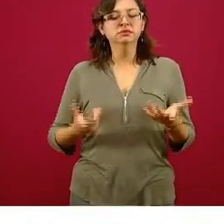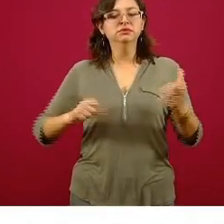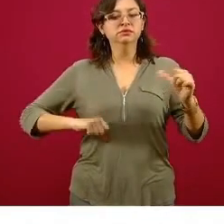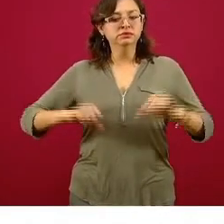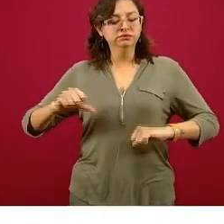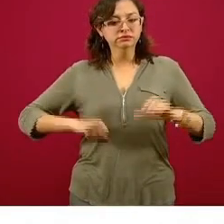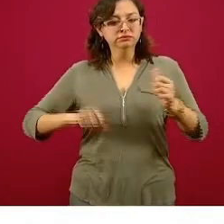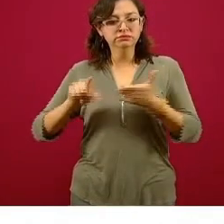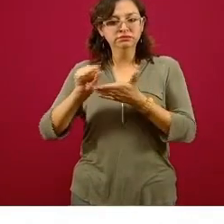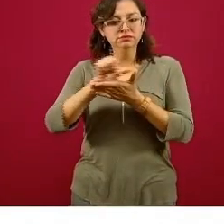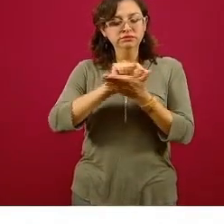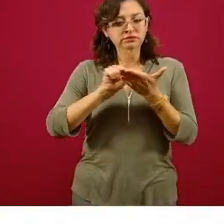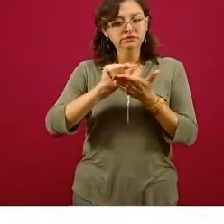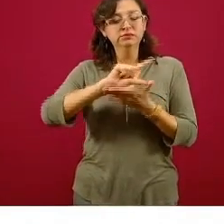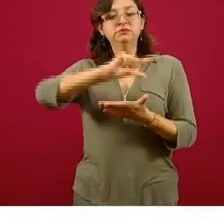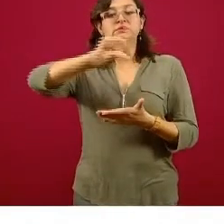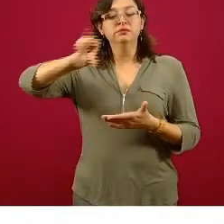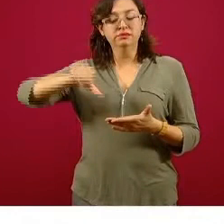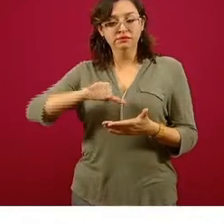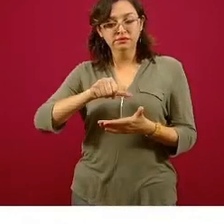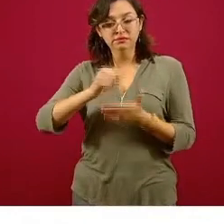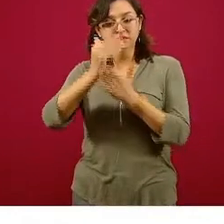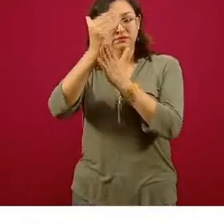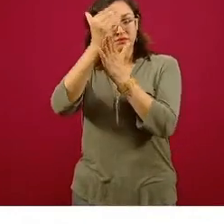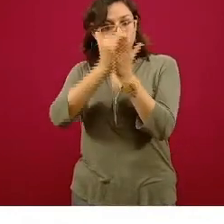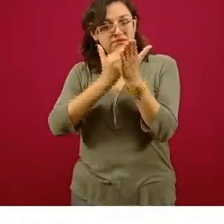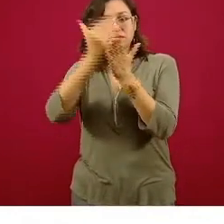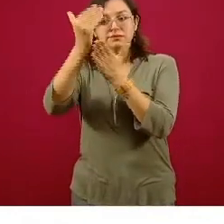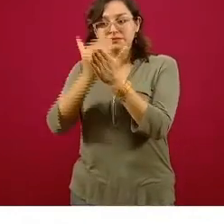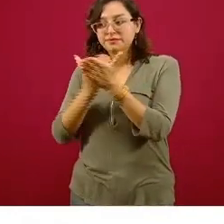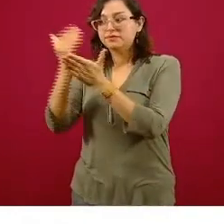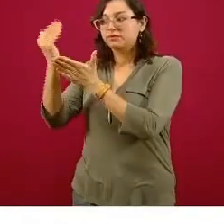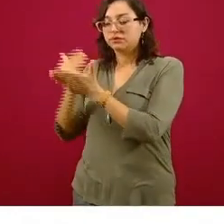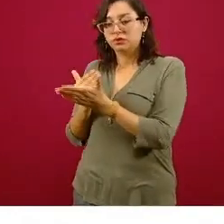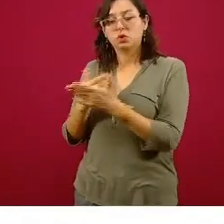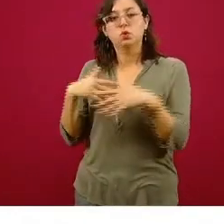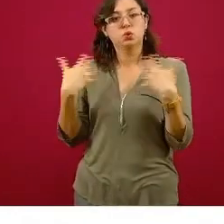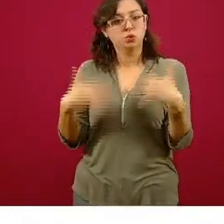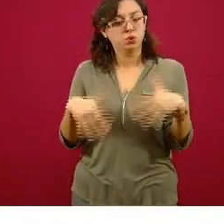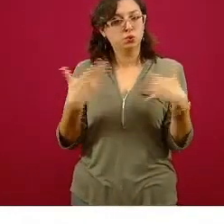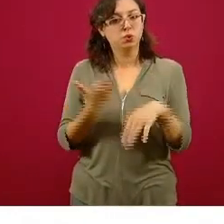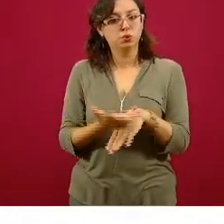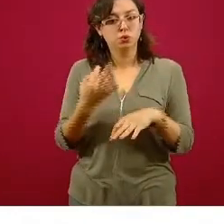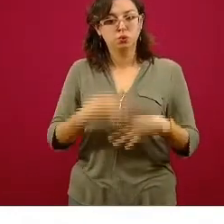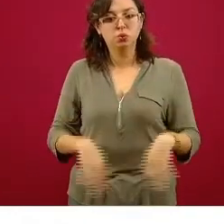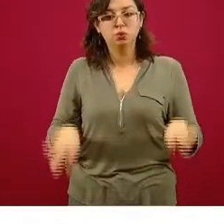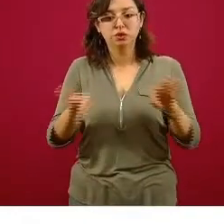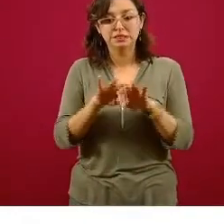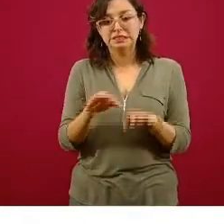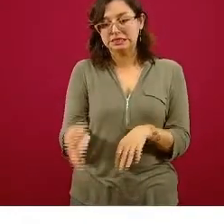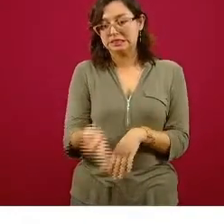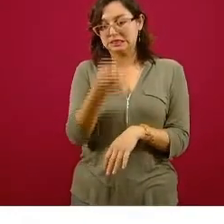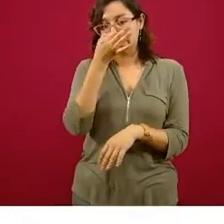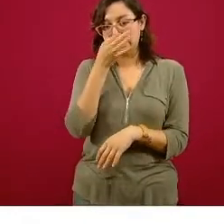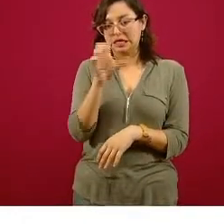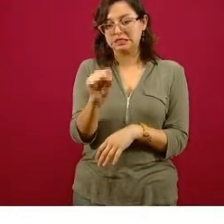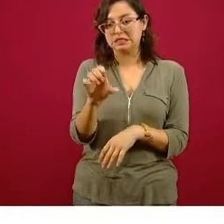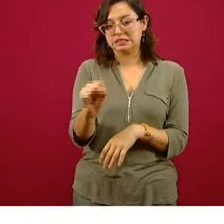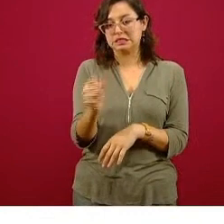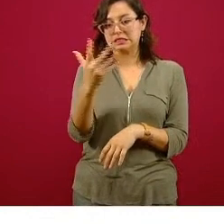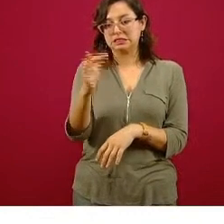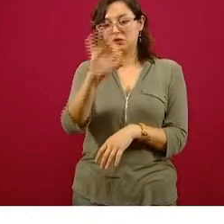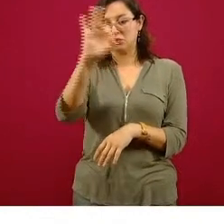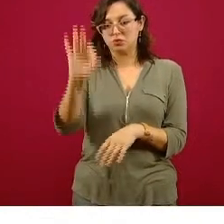de Twitter, y posteriormente se ve una bajada importante, casi hasta llegar a la meta del